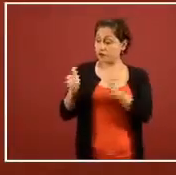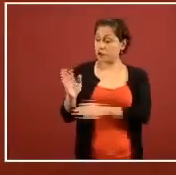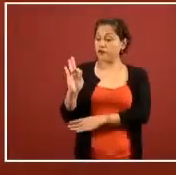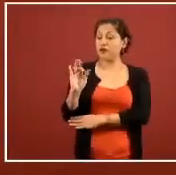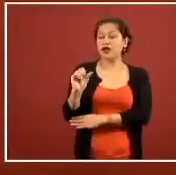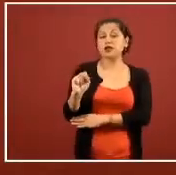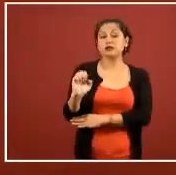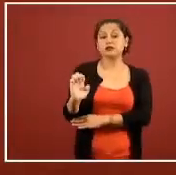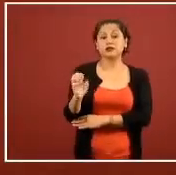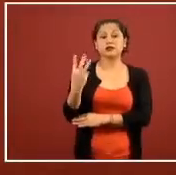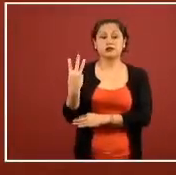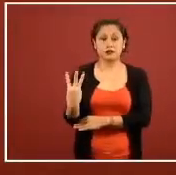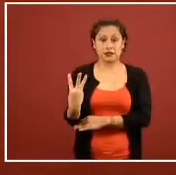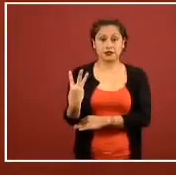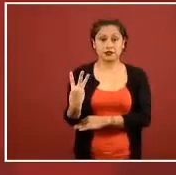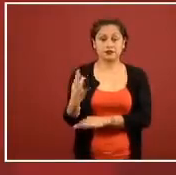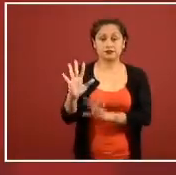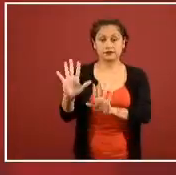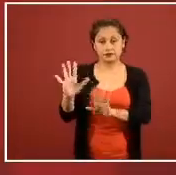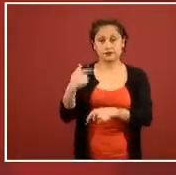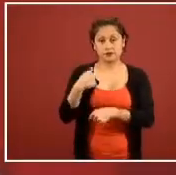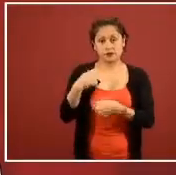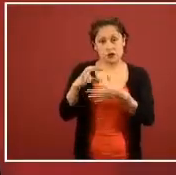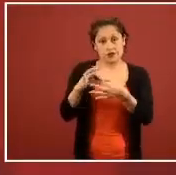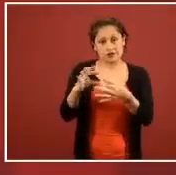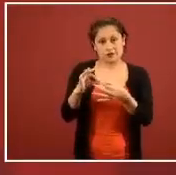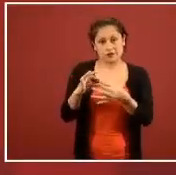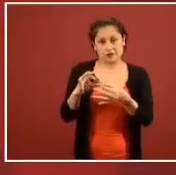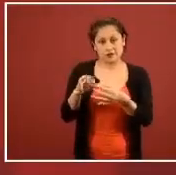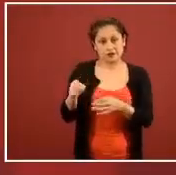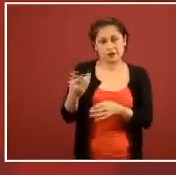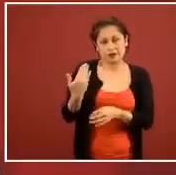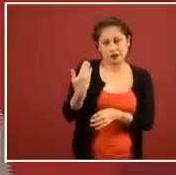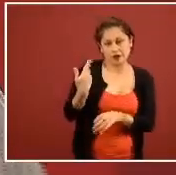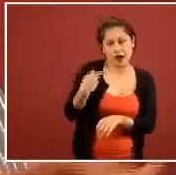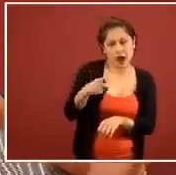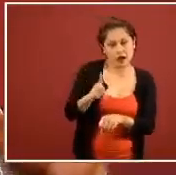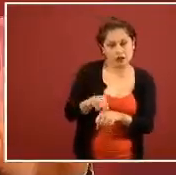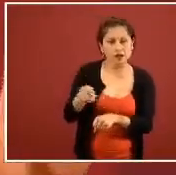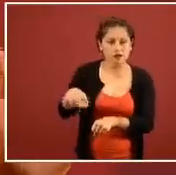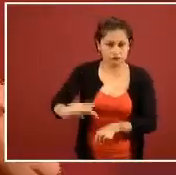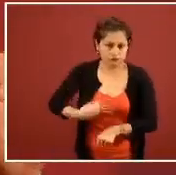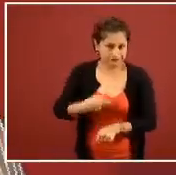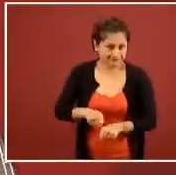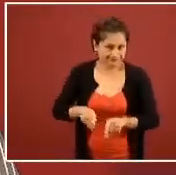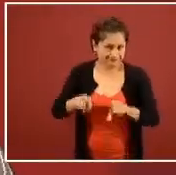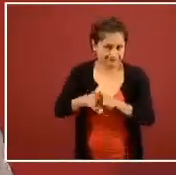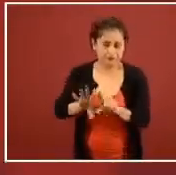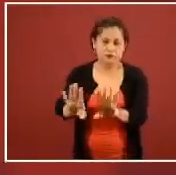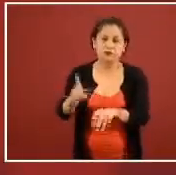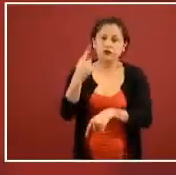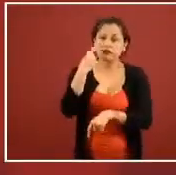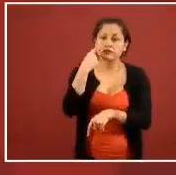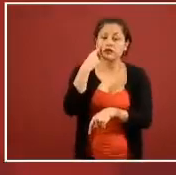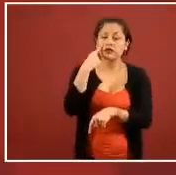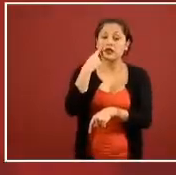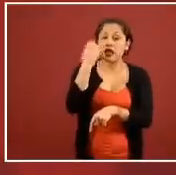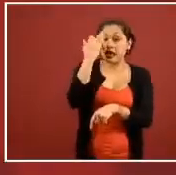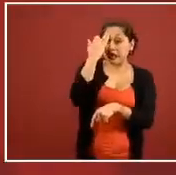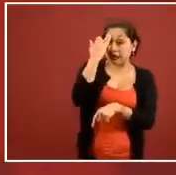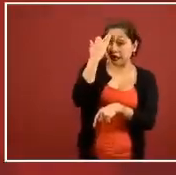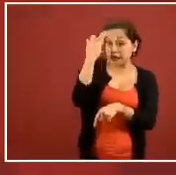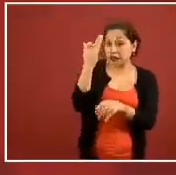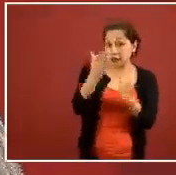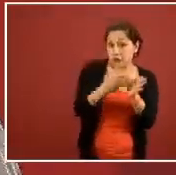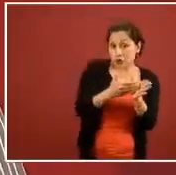retomo sobre una pregunta que hizo usted hace unos pocos días. no hay una secuencia lineal